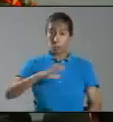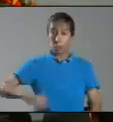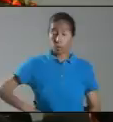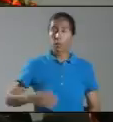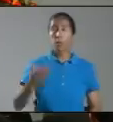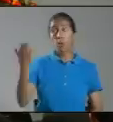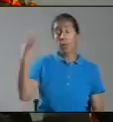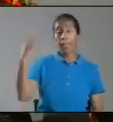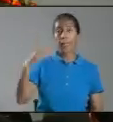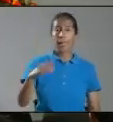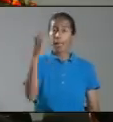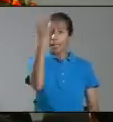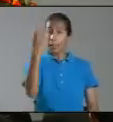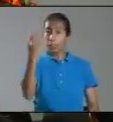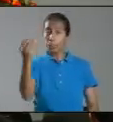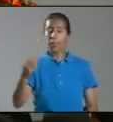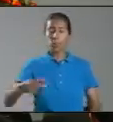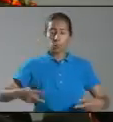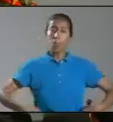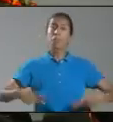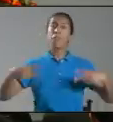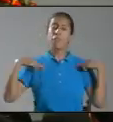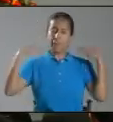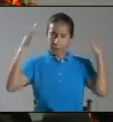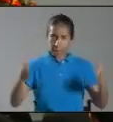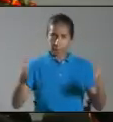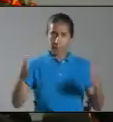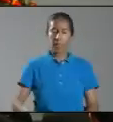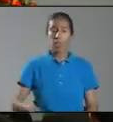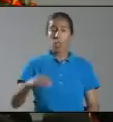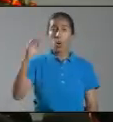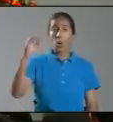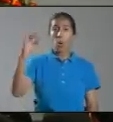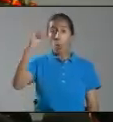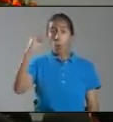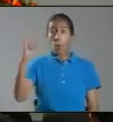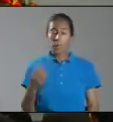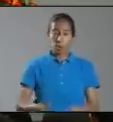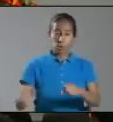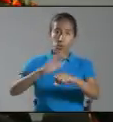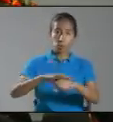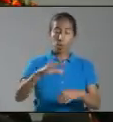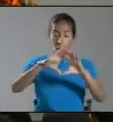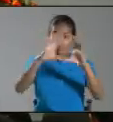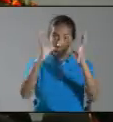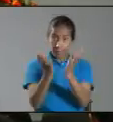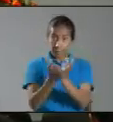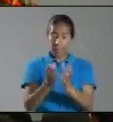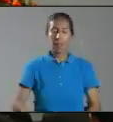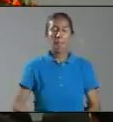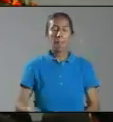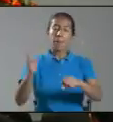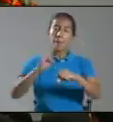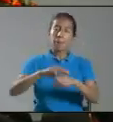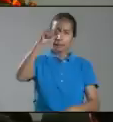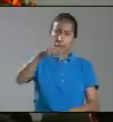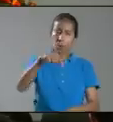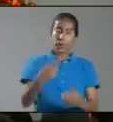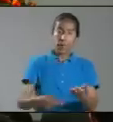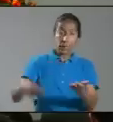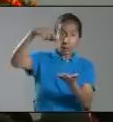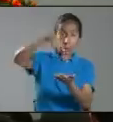espíritu vivificante, como postrer Adán ungido sobre la tierra, y más ahora que ha sido resucitado entre los muertos.